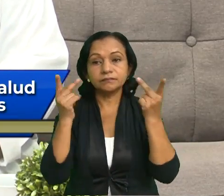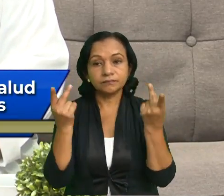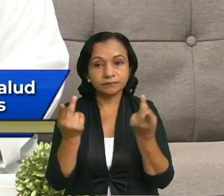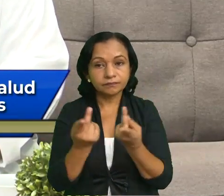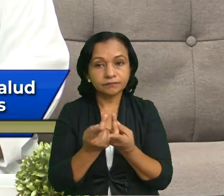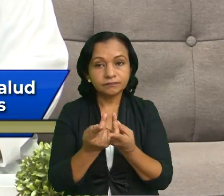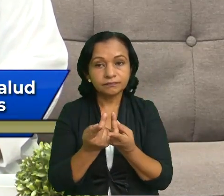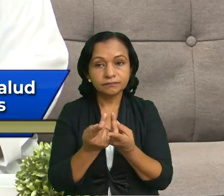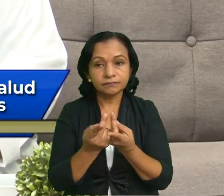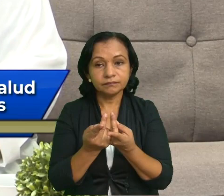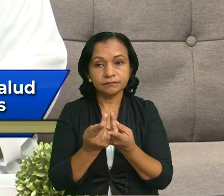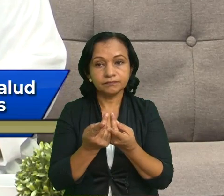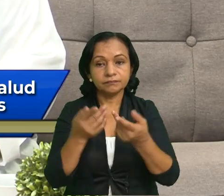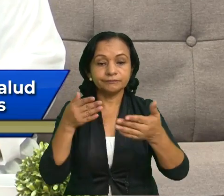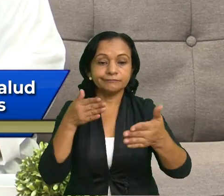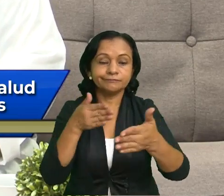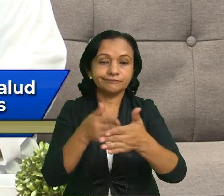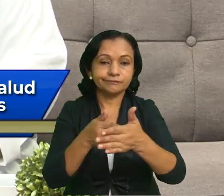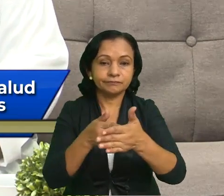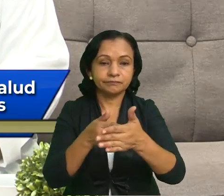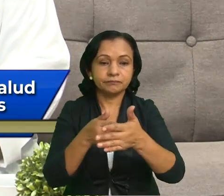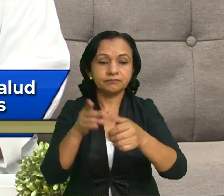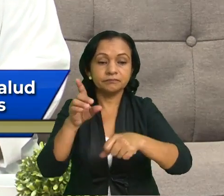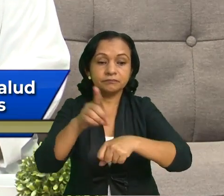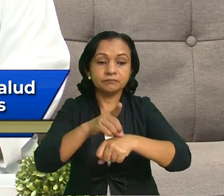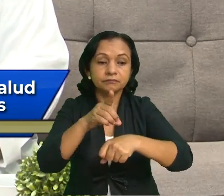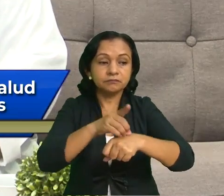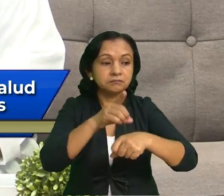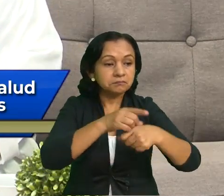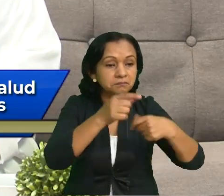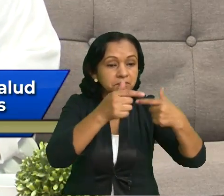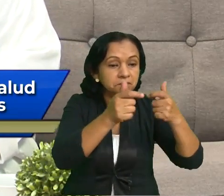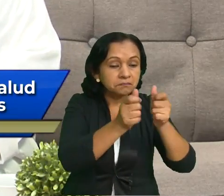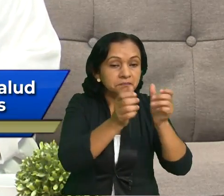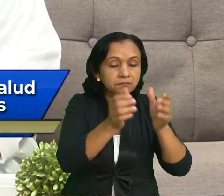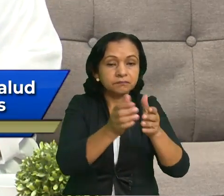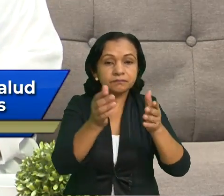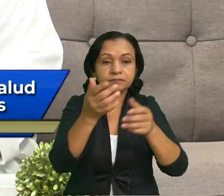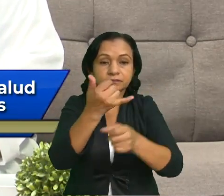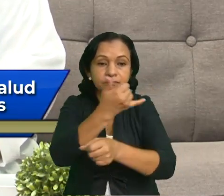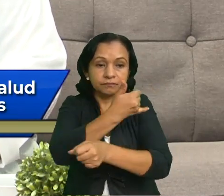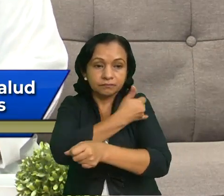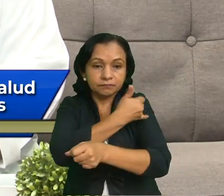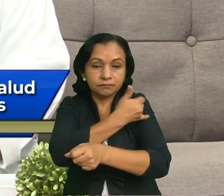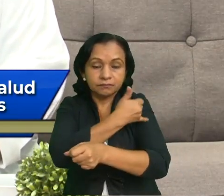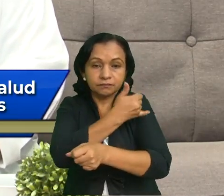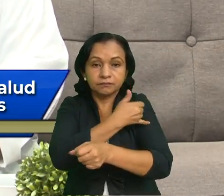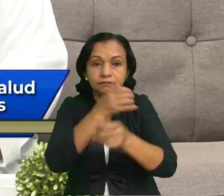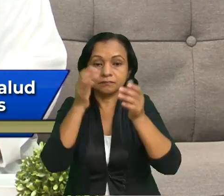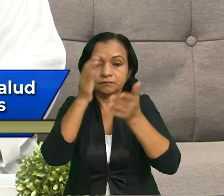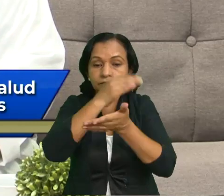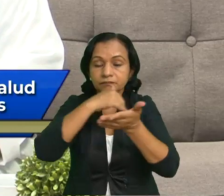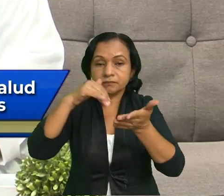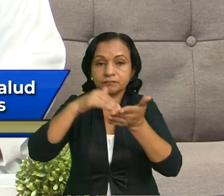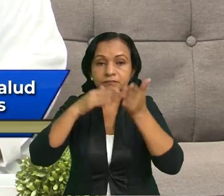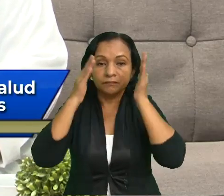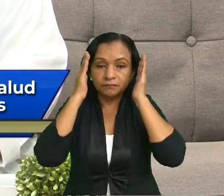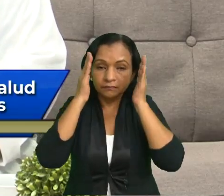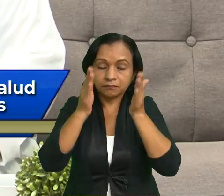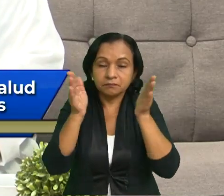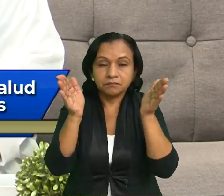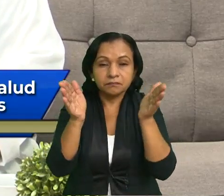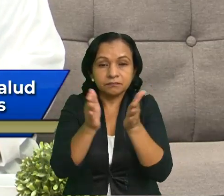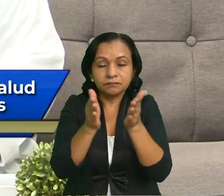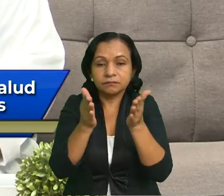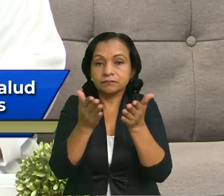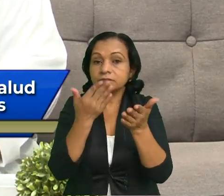estaba realmente disminuida la infraestructura de respuesta a nuestros hospitales en los centros los puestos realmente no